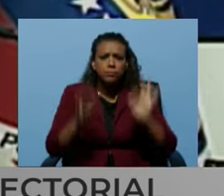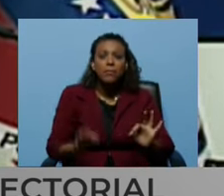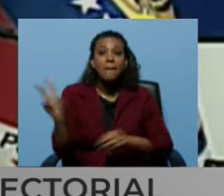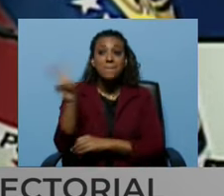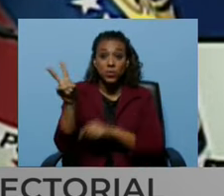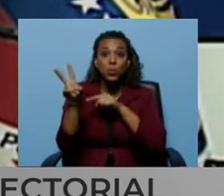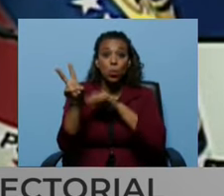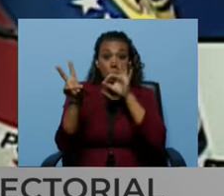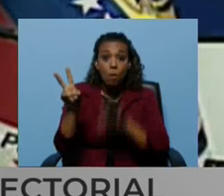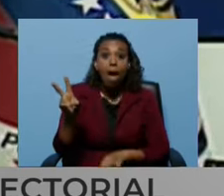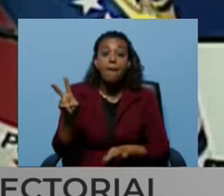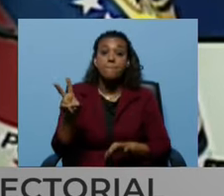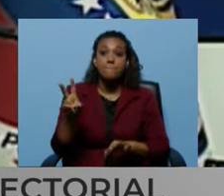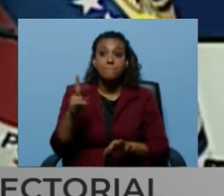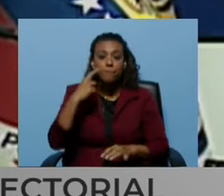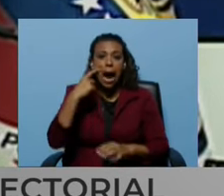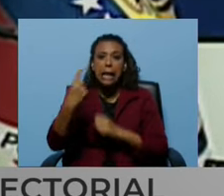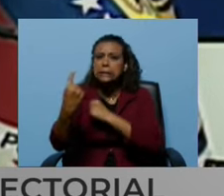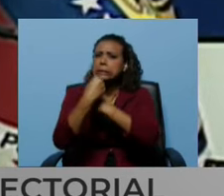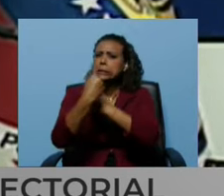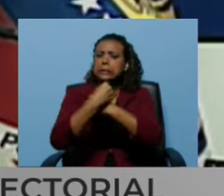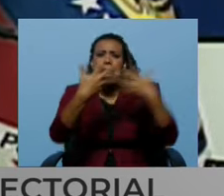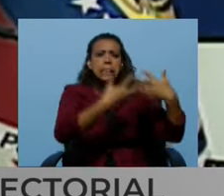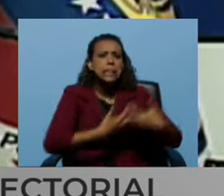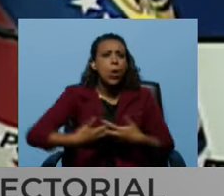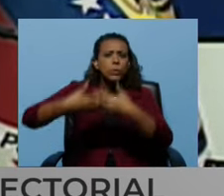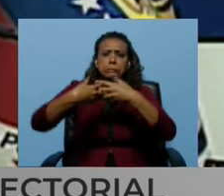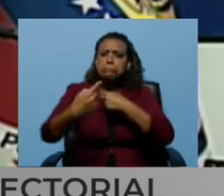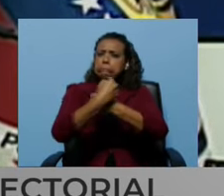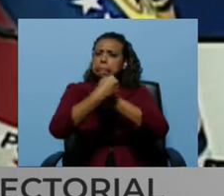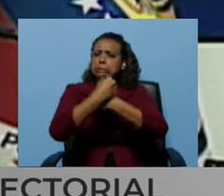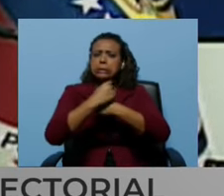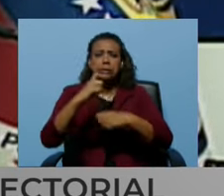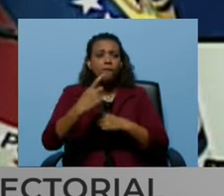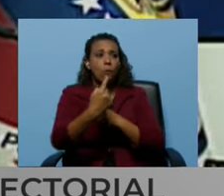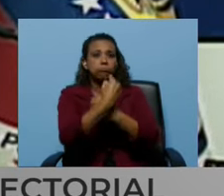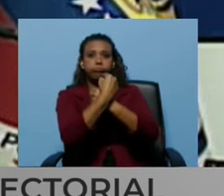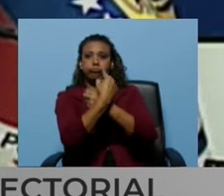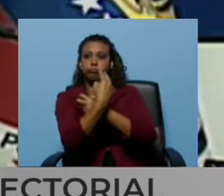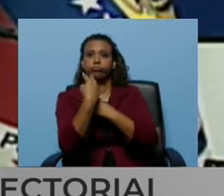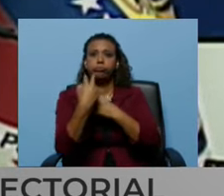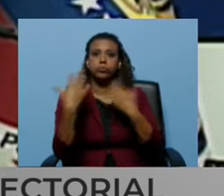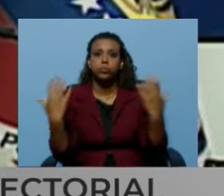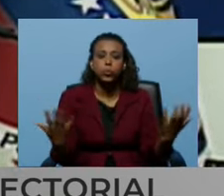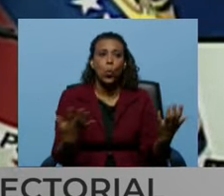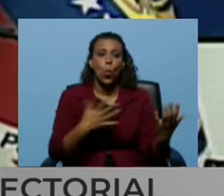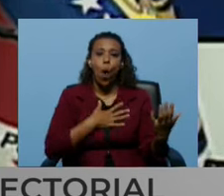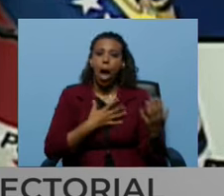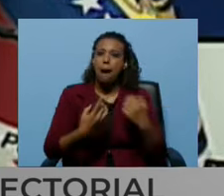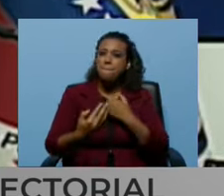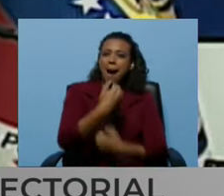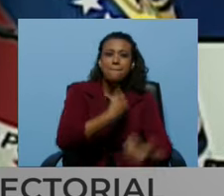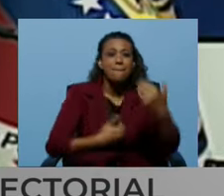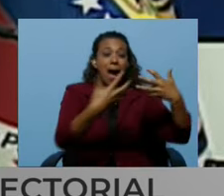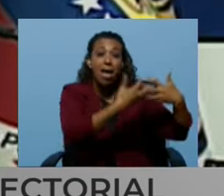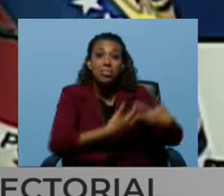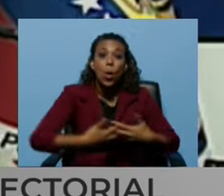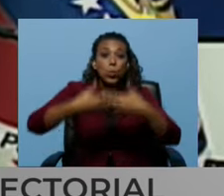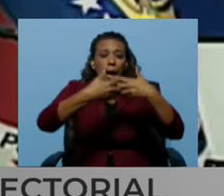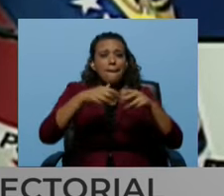Venezuela está bajo asedio del imperialismo, que Venezuela está siendo atacada desde los Estados Unidos,